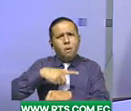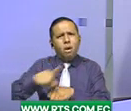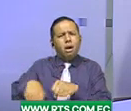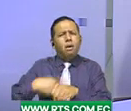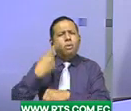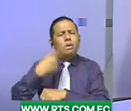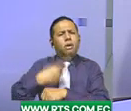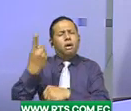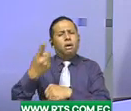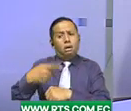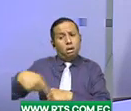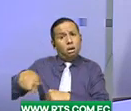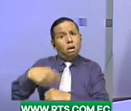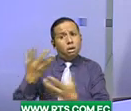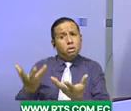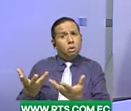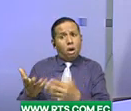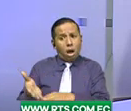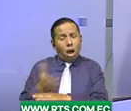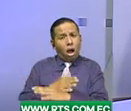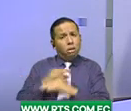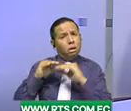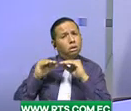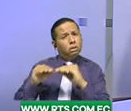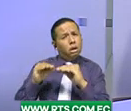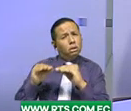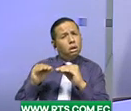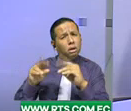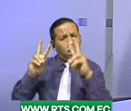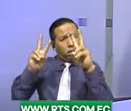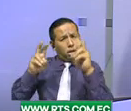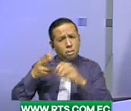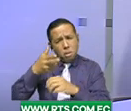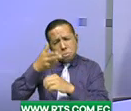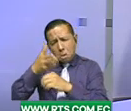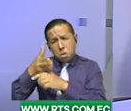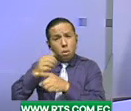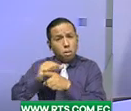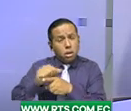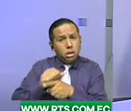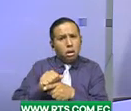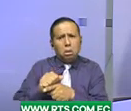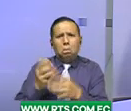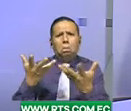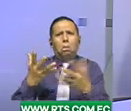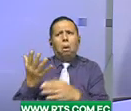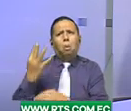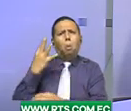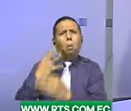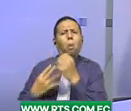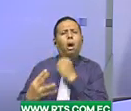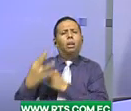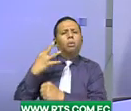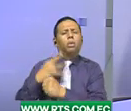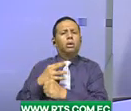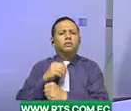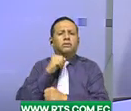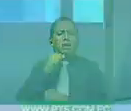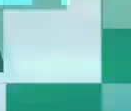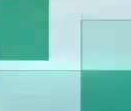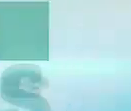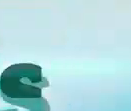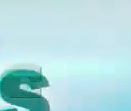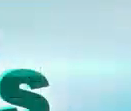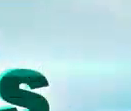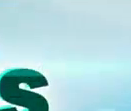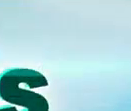los uniformados no han sido entrenados en polígonos con tiros desde hace 4 años. Aquí los detalles.